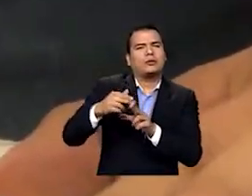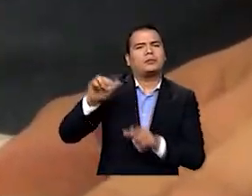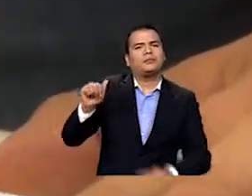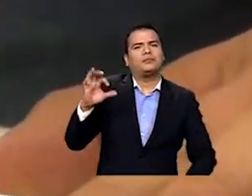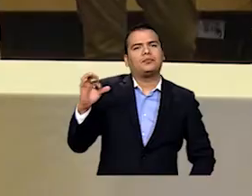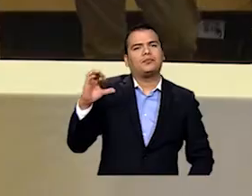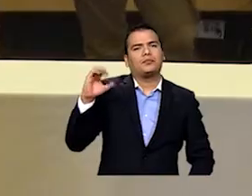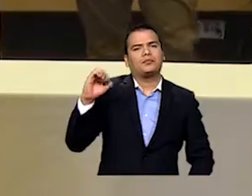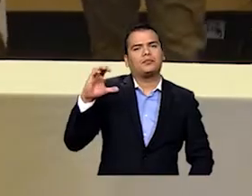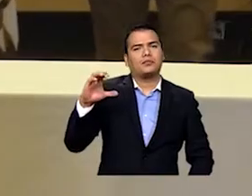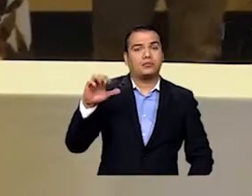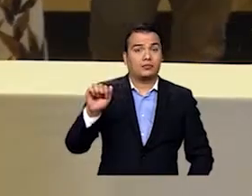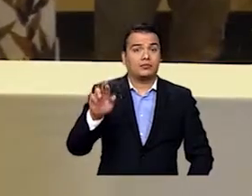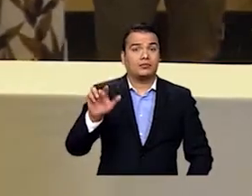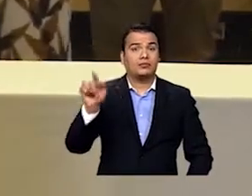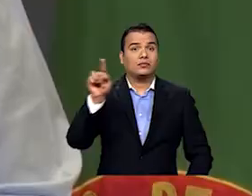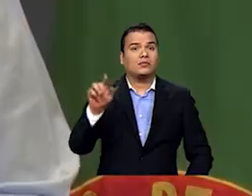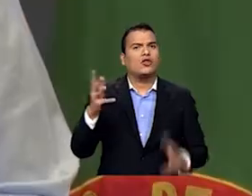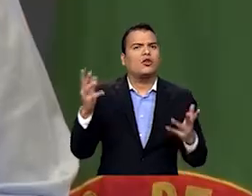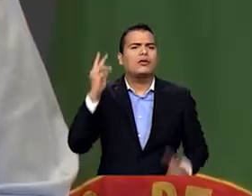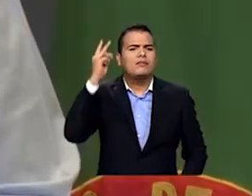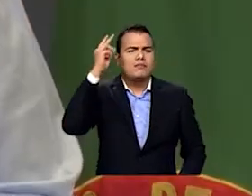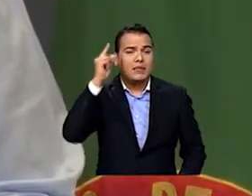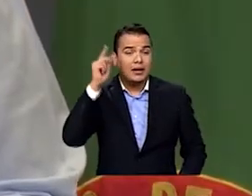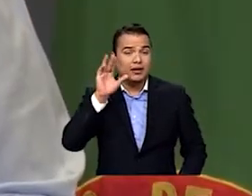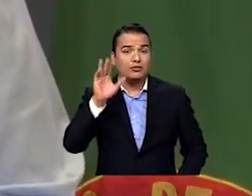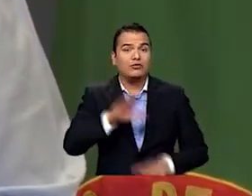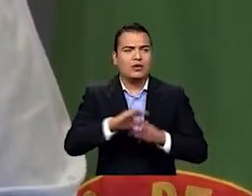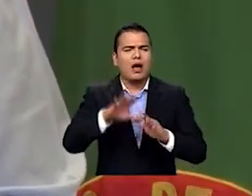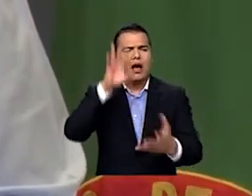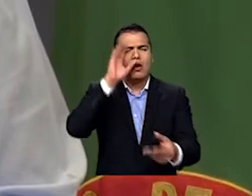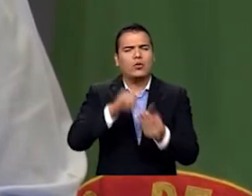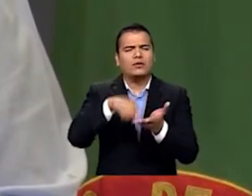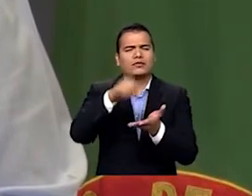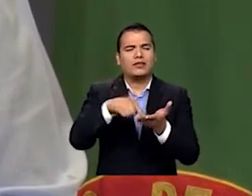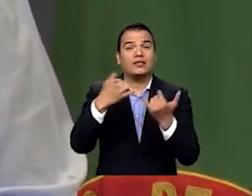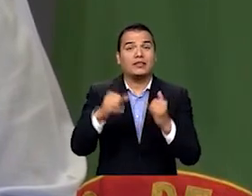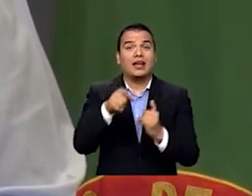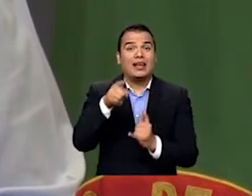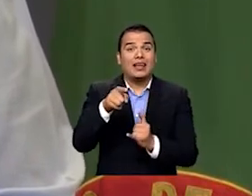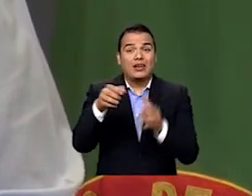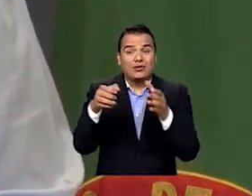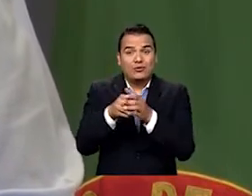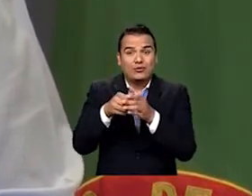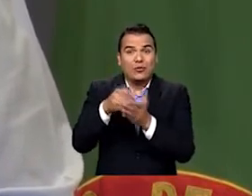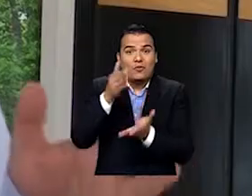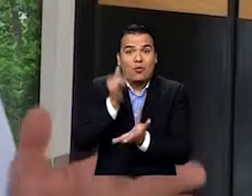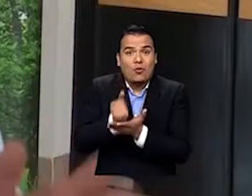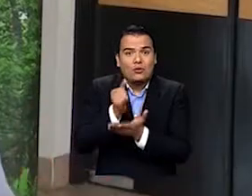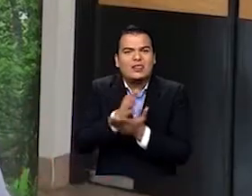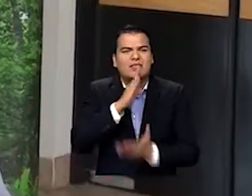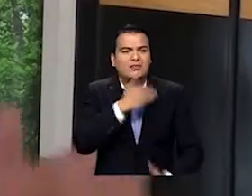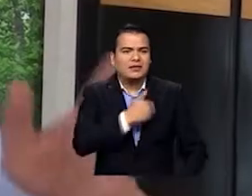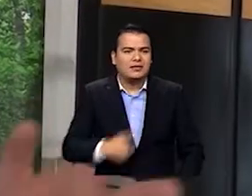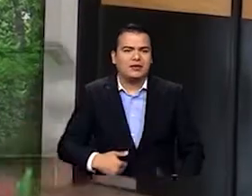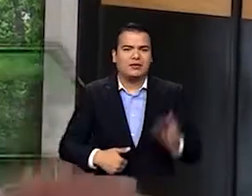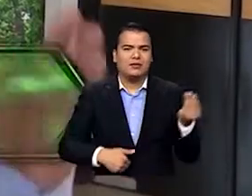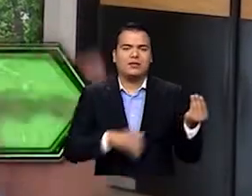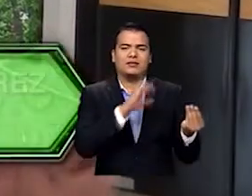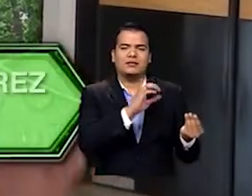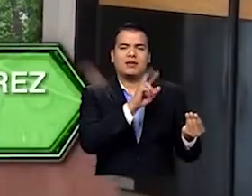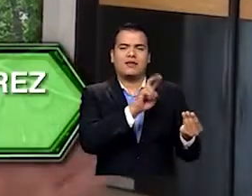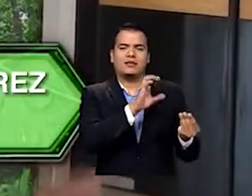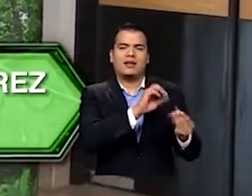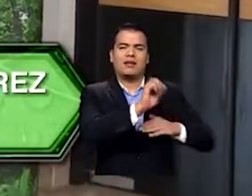en la ciudad de Pereira. La idea fue presentada por el director de la CBC y presidente de la Junta Directiva de ASOCARS. En el Valle del Cauca nos